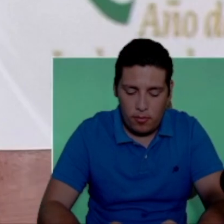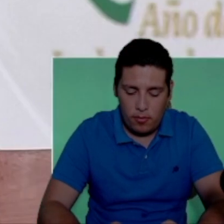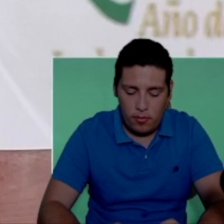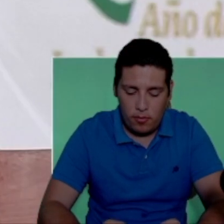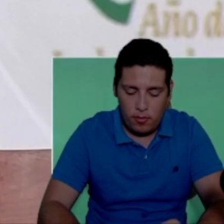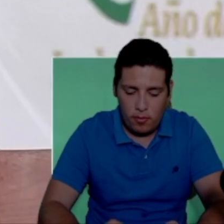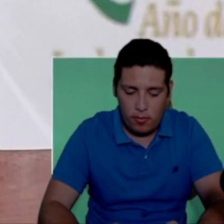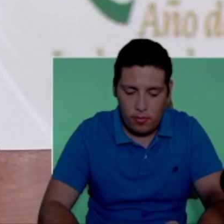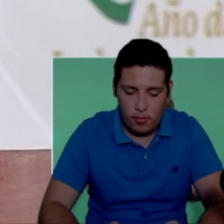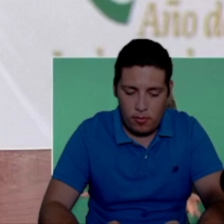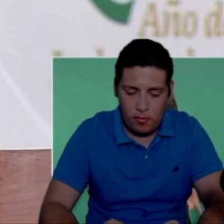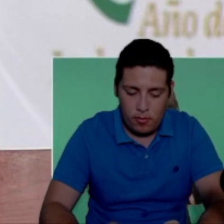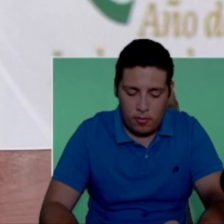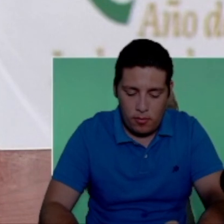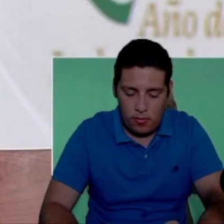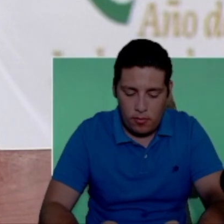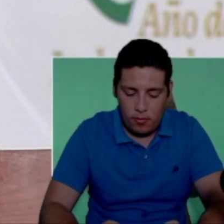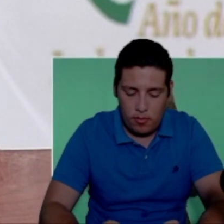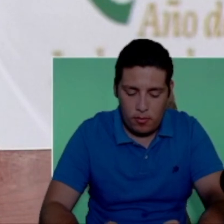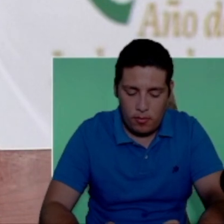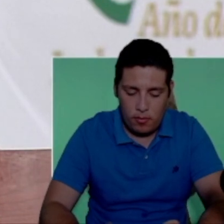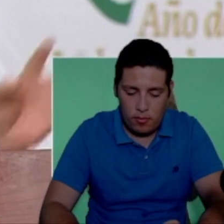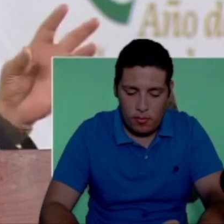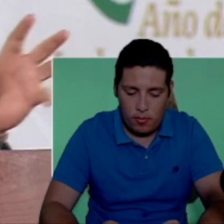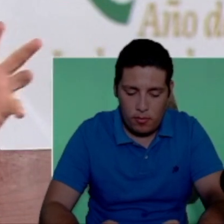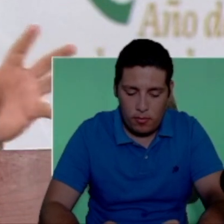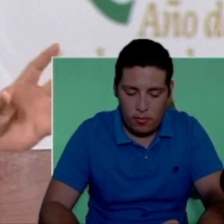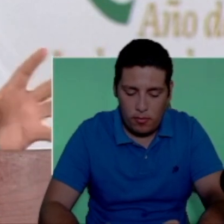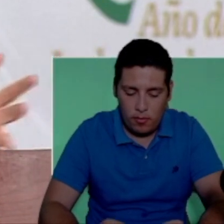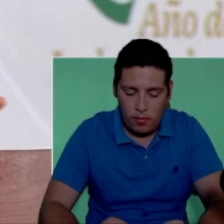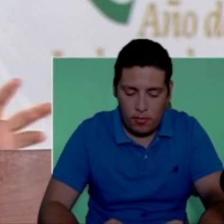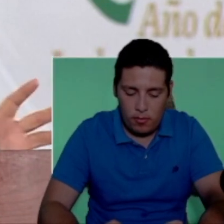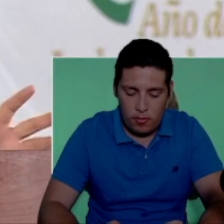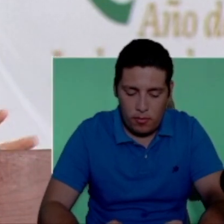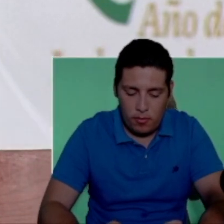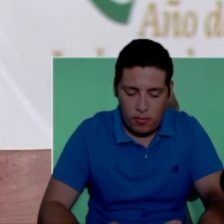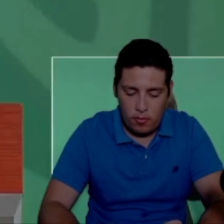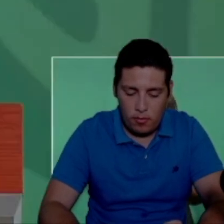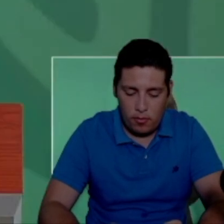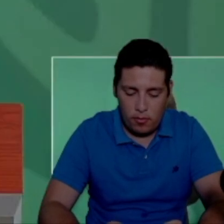tener injerencia en el contrato colectivo. Entonces, siempre hay eso.